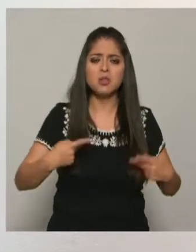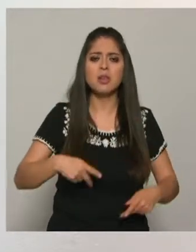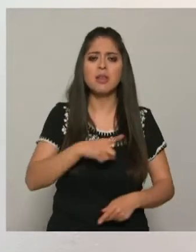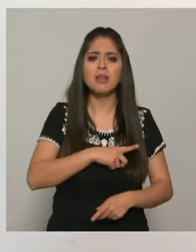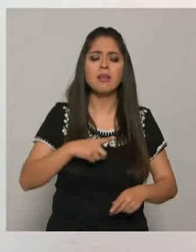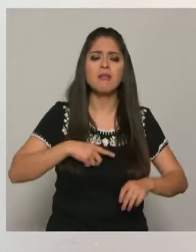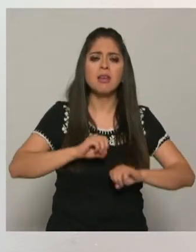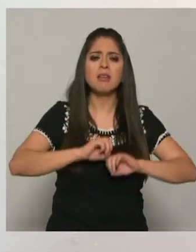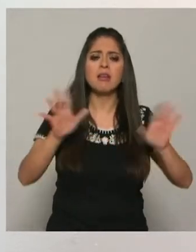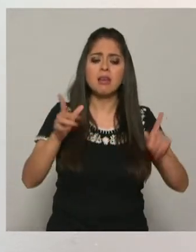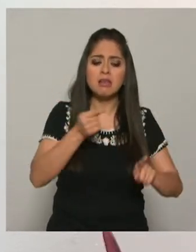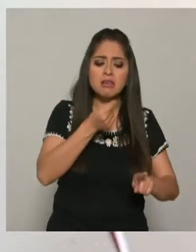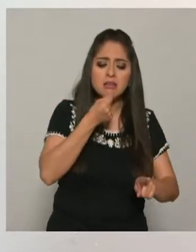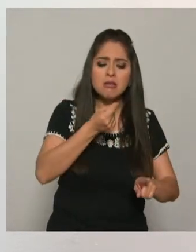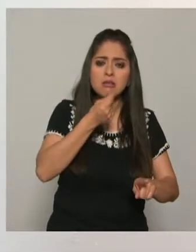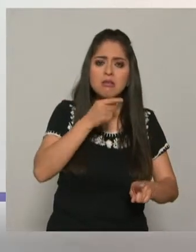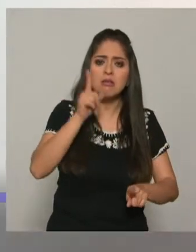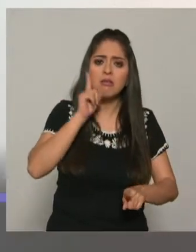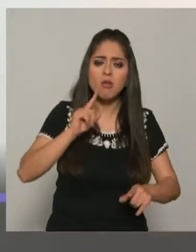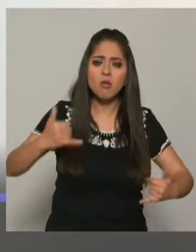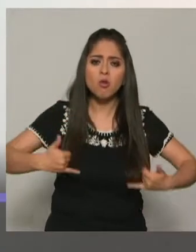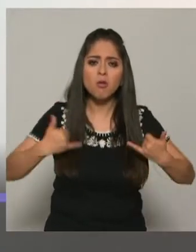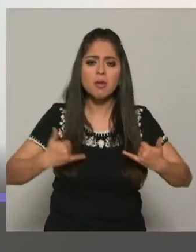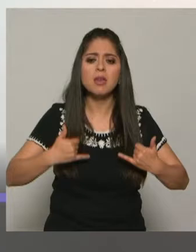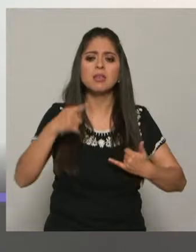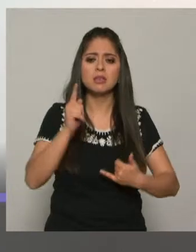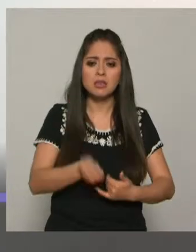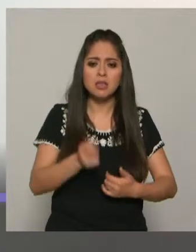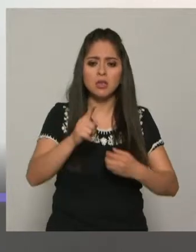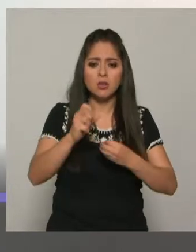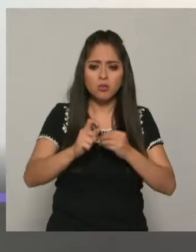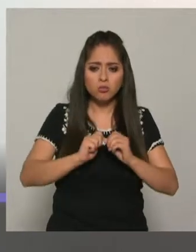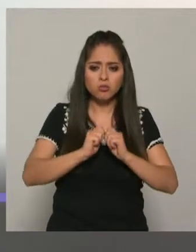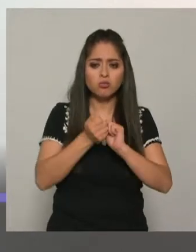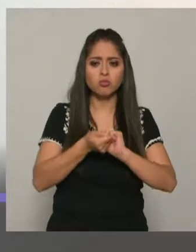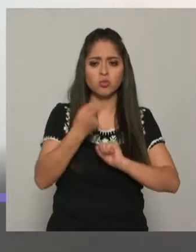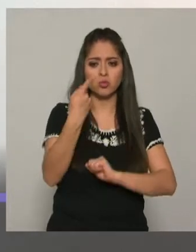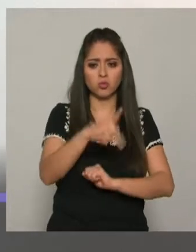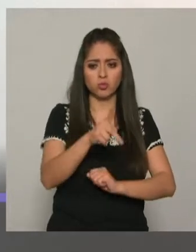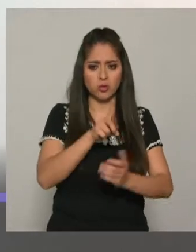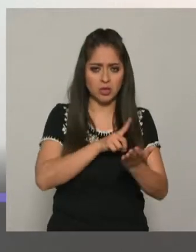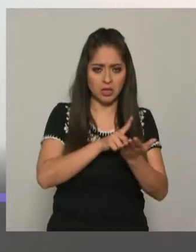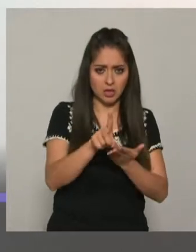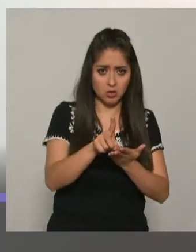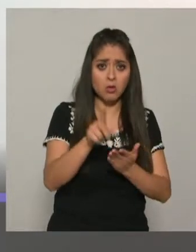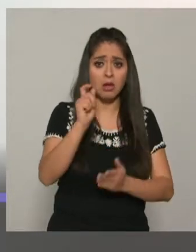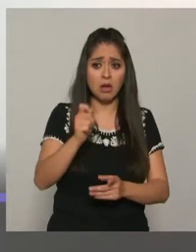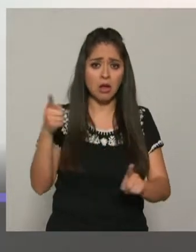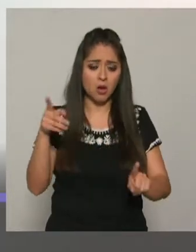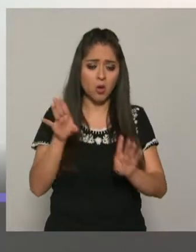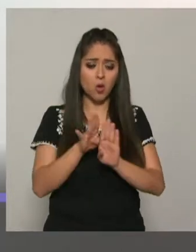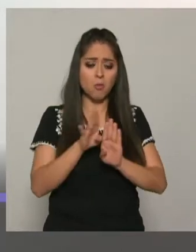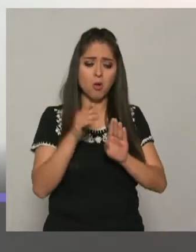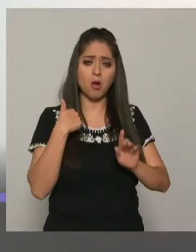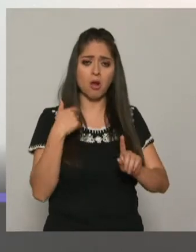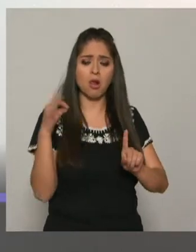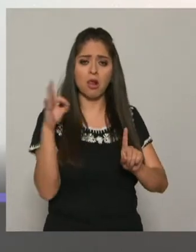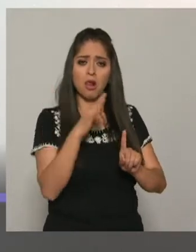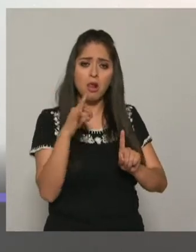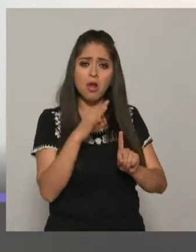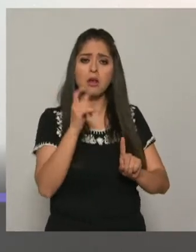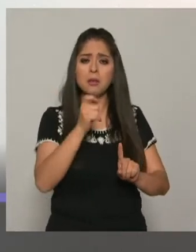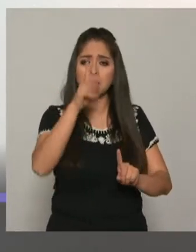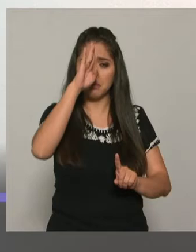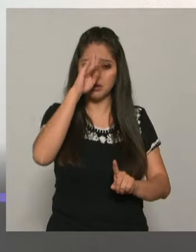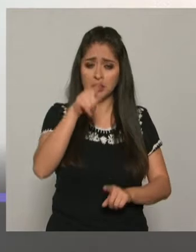niños y adolescentes son sujetos de derechos. Es decir, no tienen que ser tutoriados. Y si tú puedes pensar en eso, que